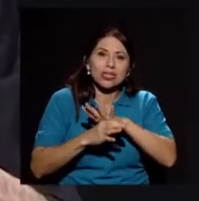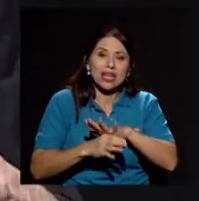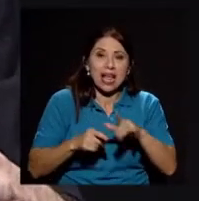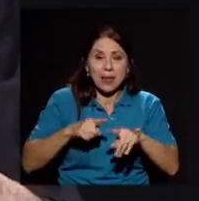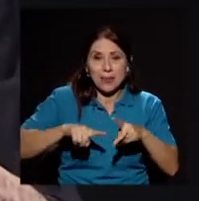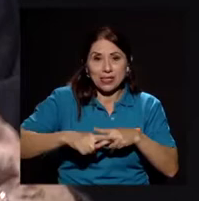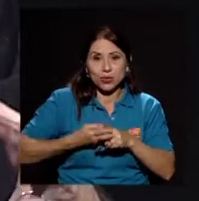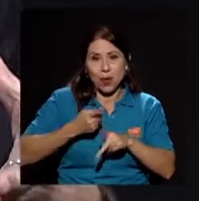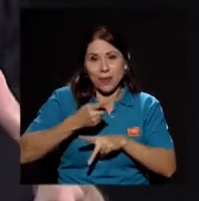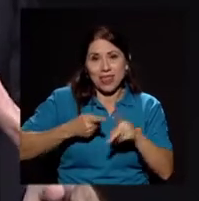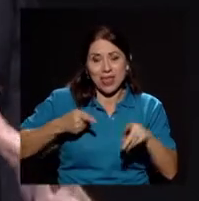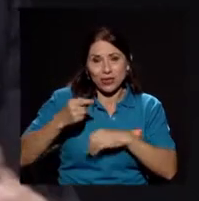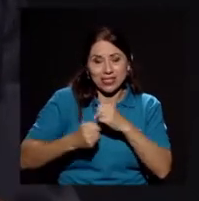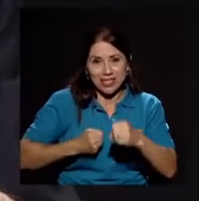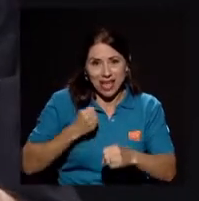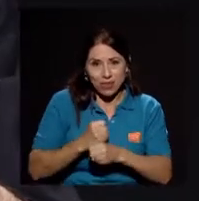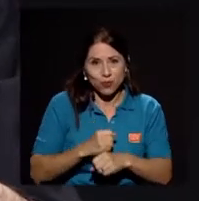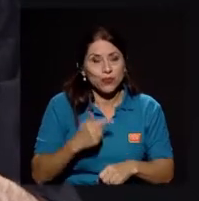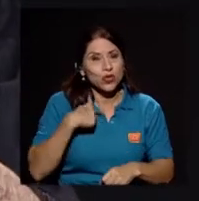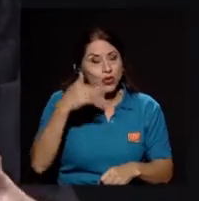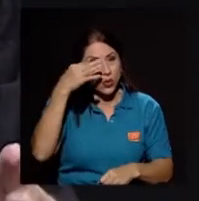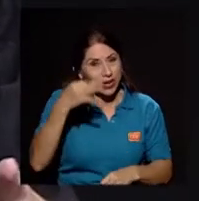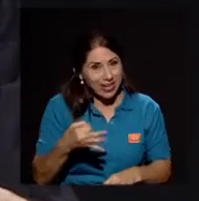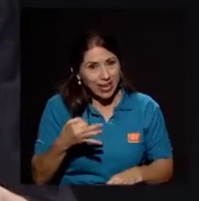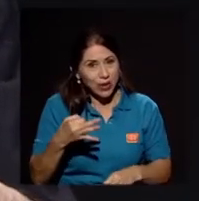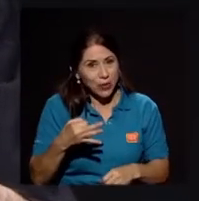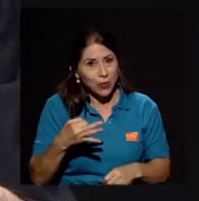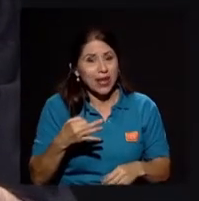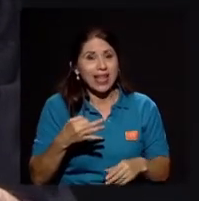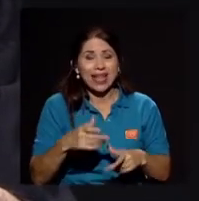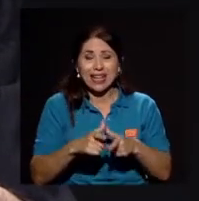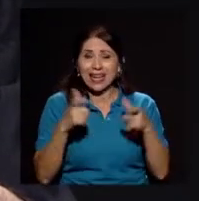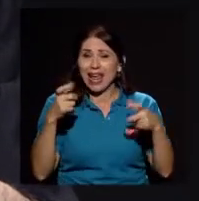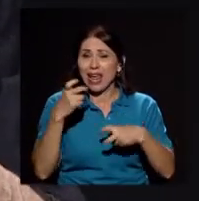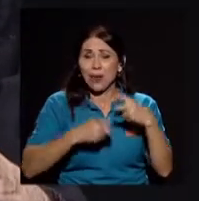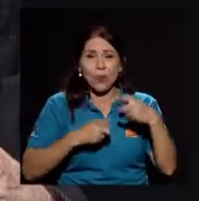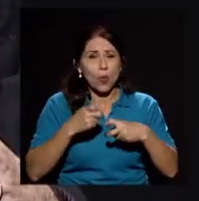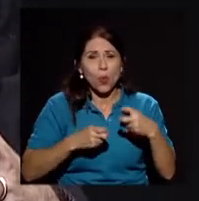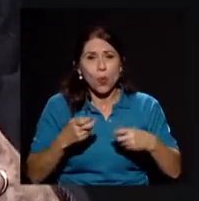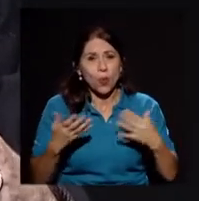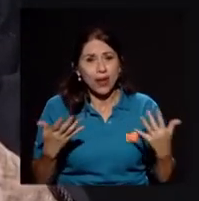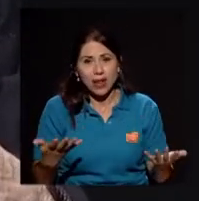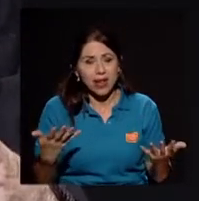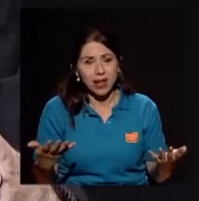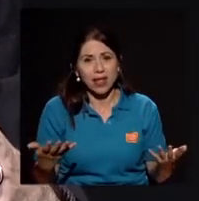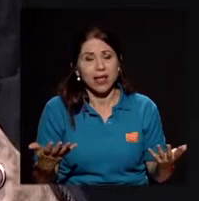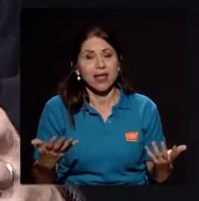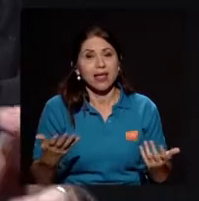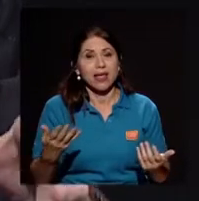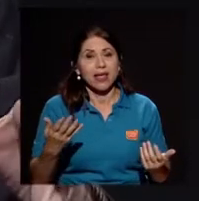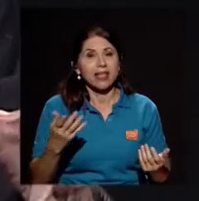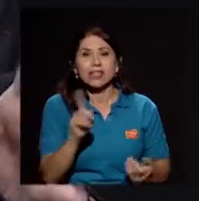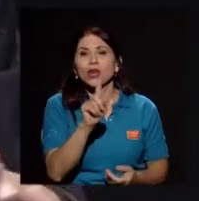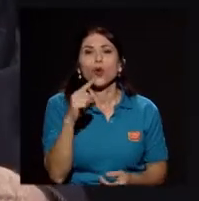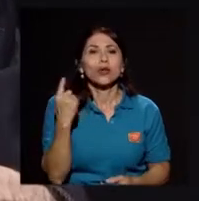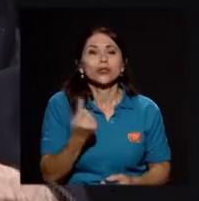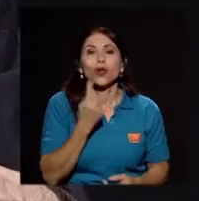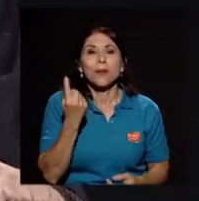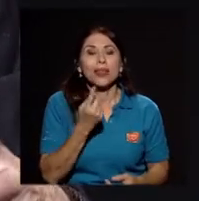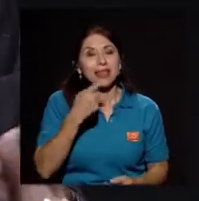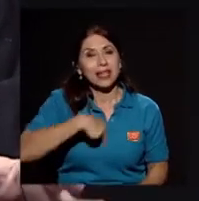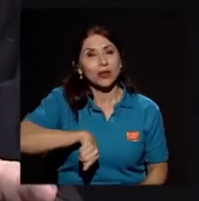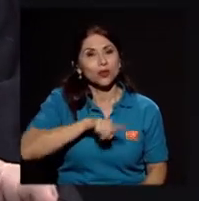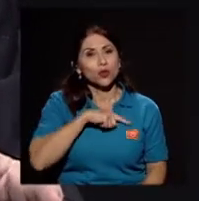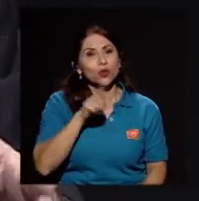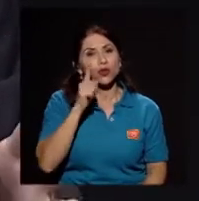creo desgraciadamente me parece que el gran libro que nos estamos corriendo es que no no es solo quizás de que no le creamos